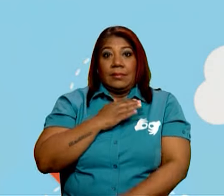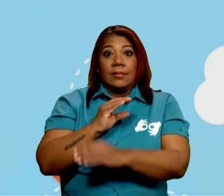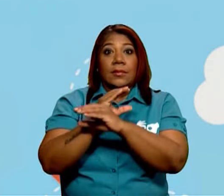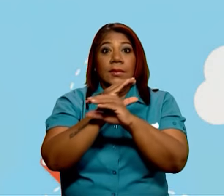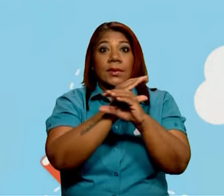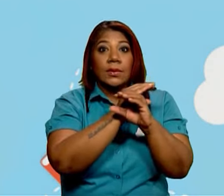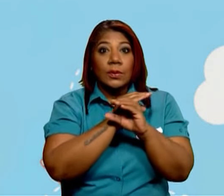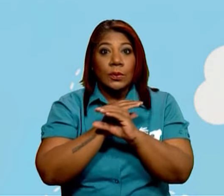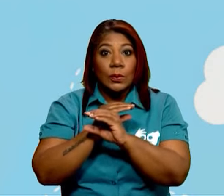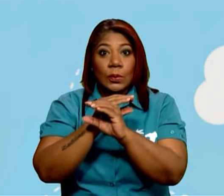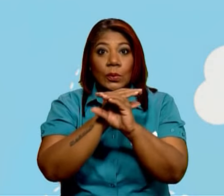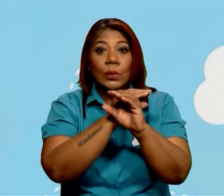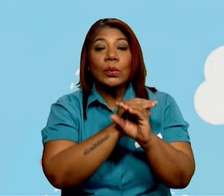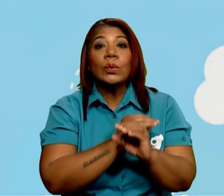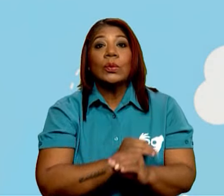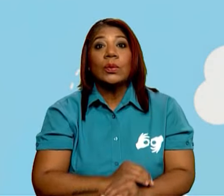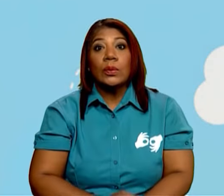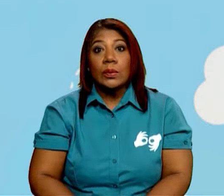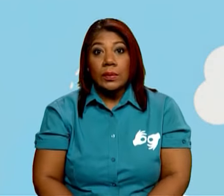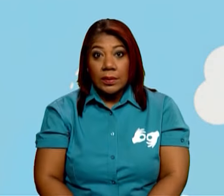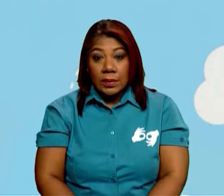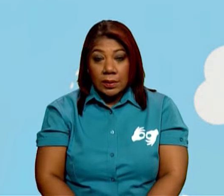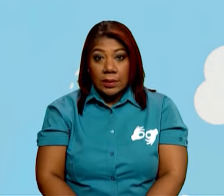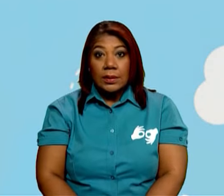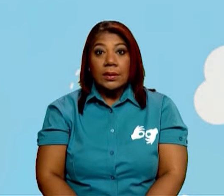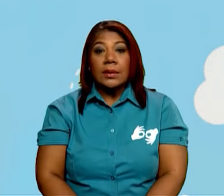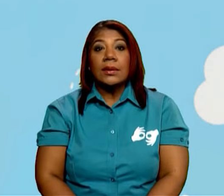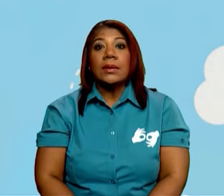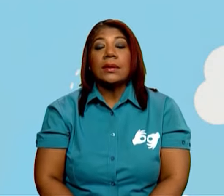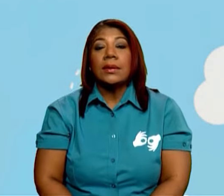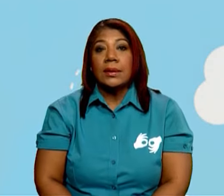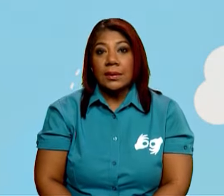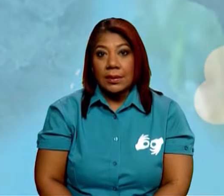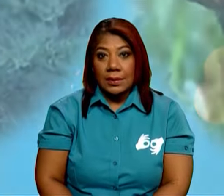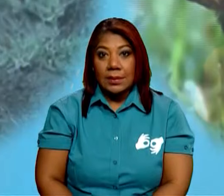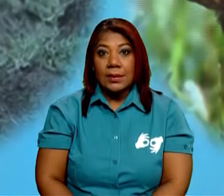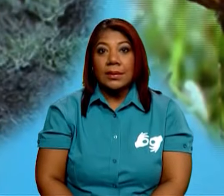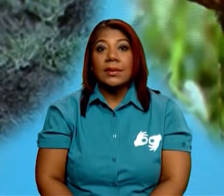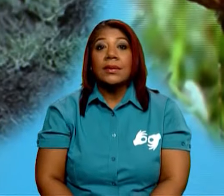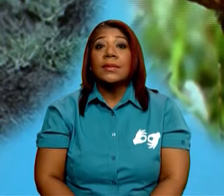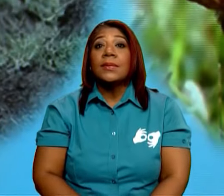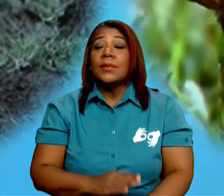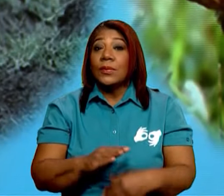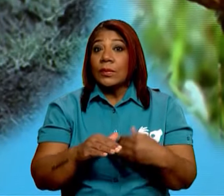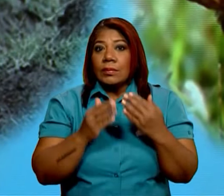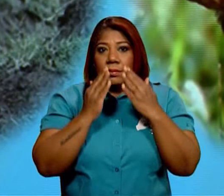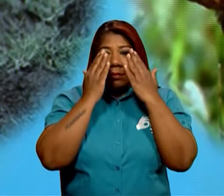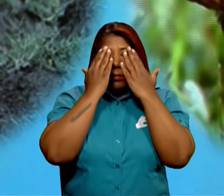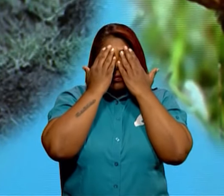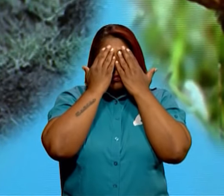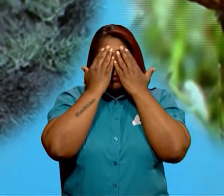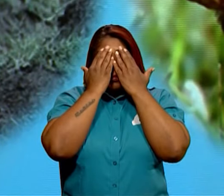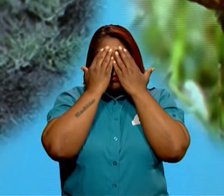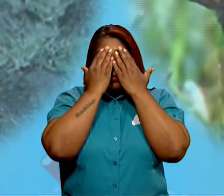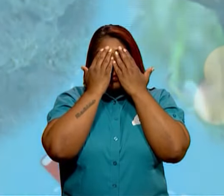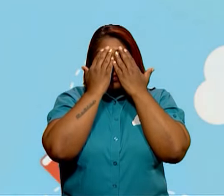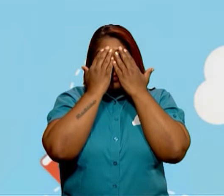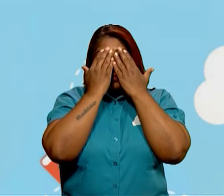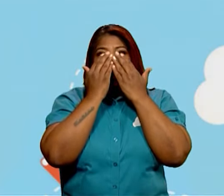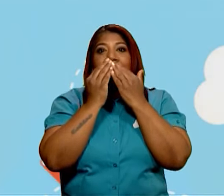comer carne para nutrirse mejor. Bien, mis queridos estudiantes. De esta manera,